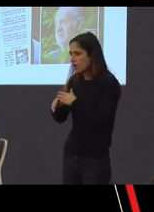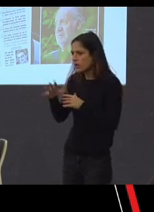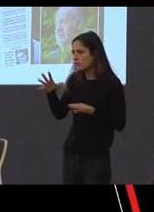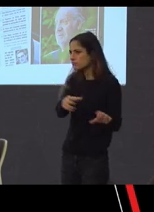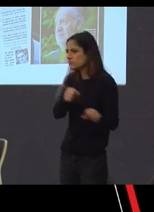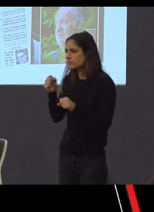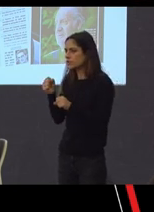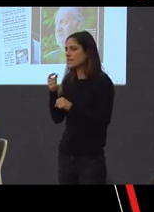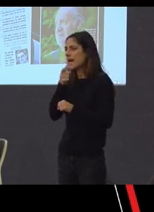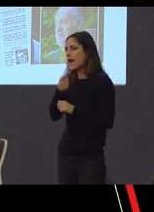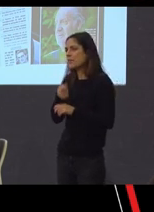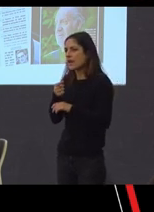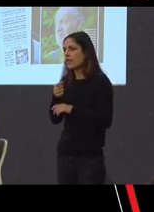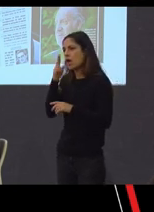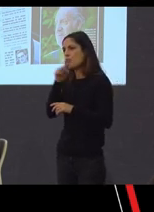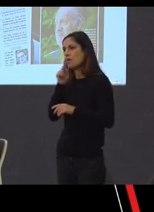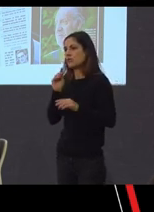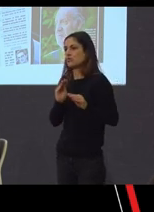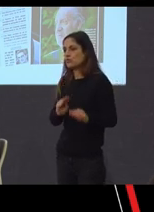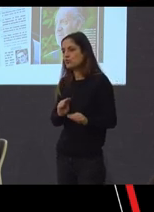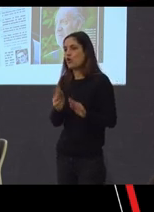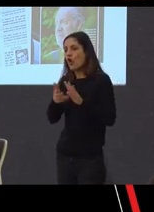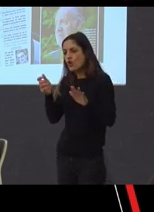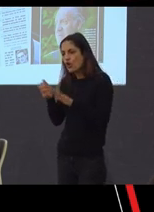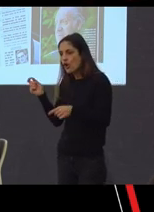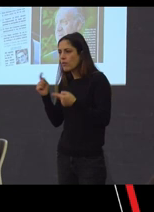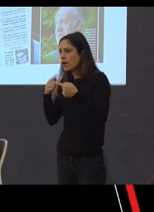amenazaron, asustaron a seus pais,